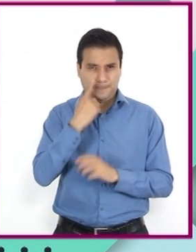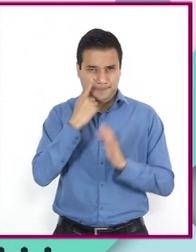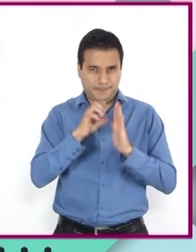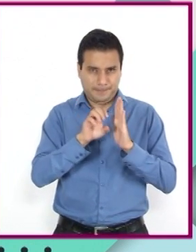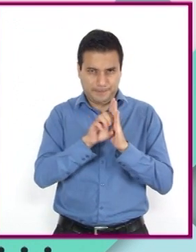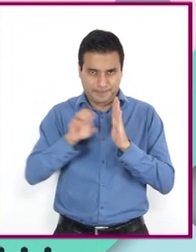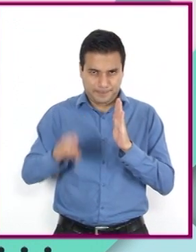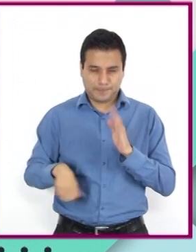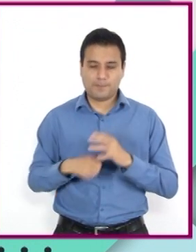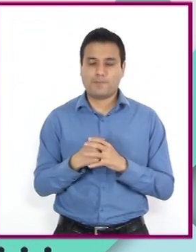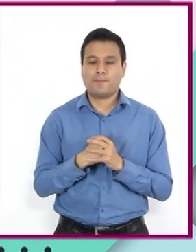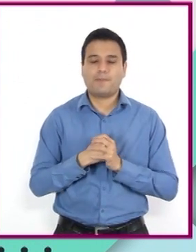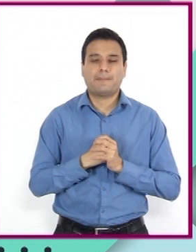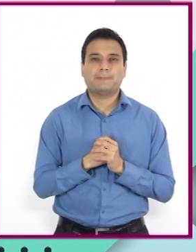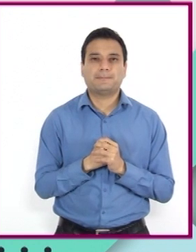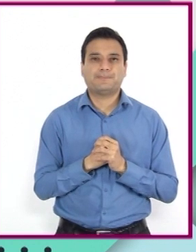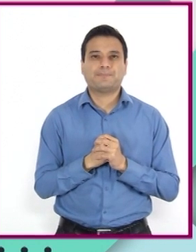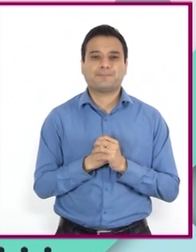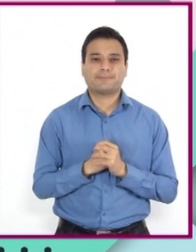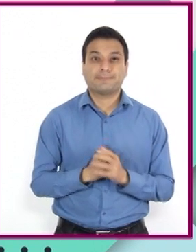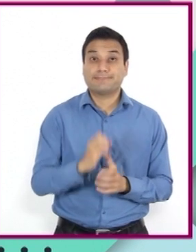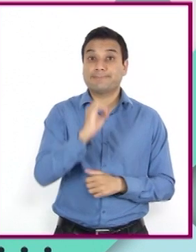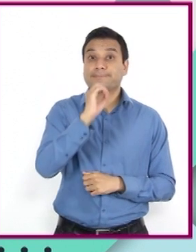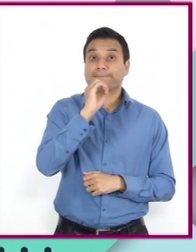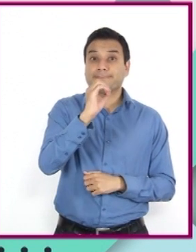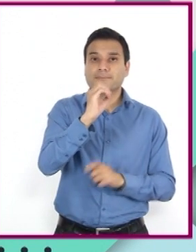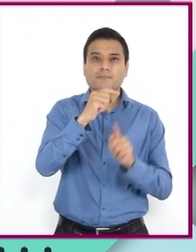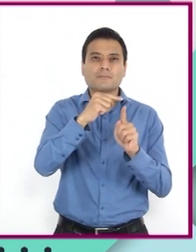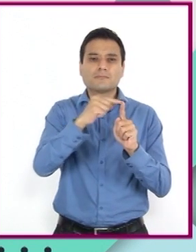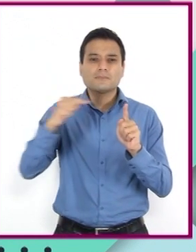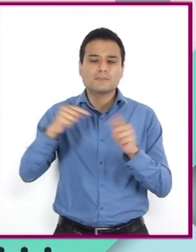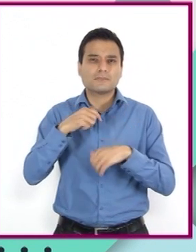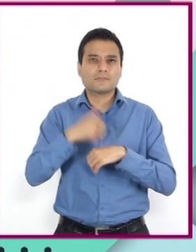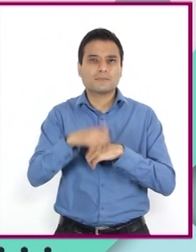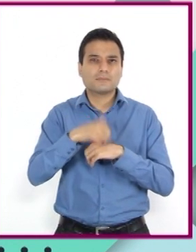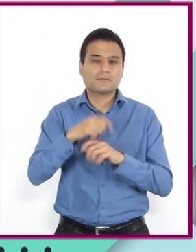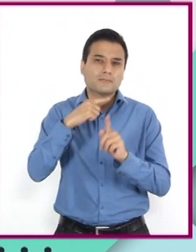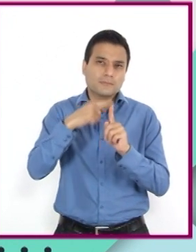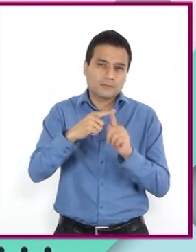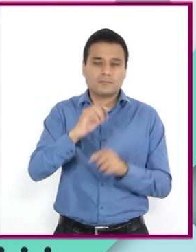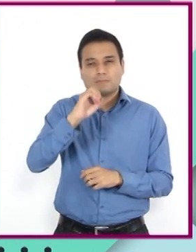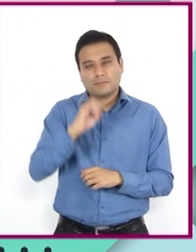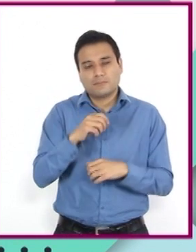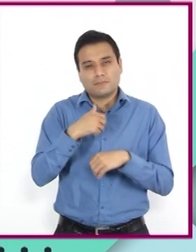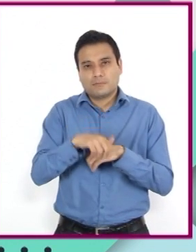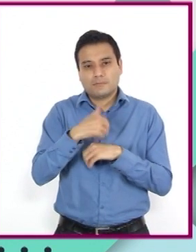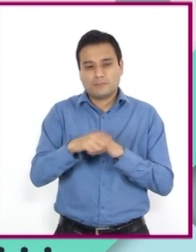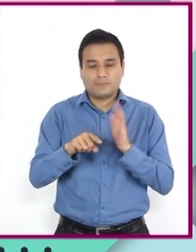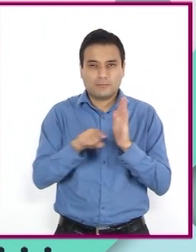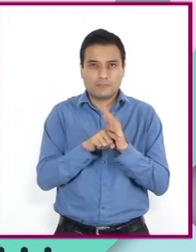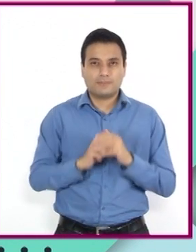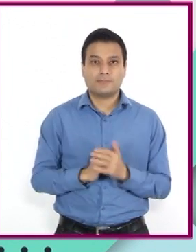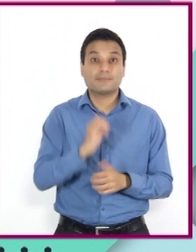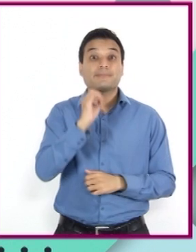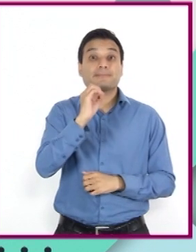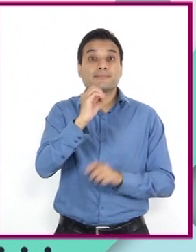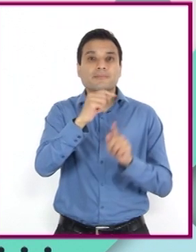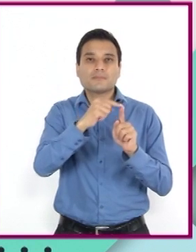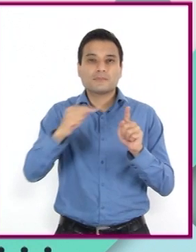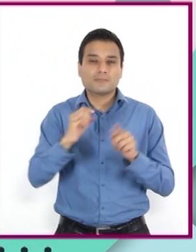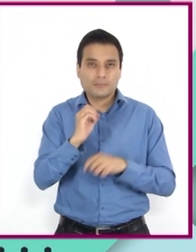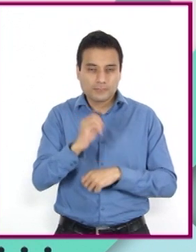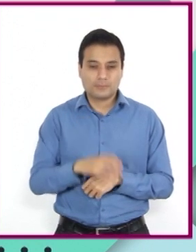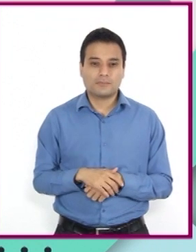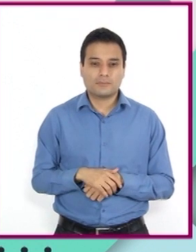Veamos los siguientes casos. 0 entre un número positivo o negativo. 0 entre 0,